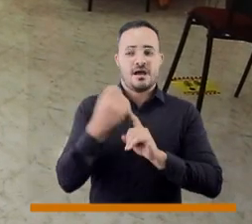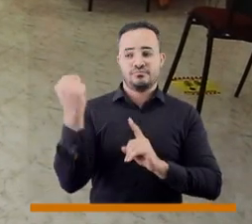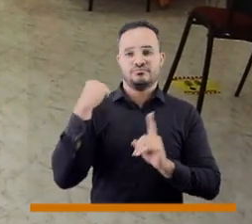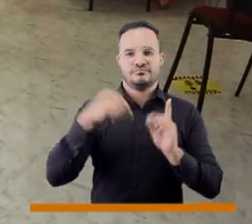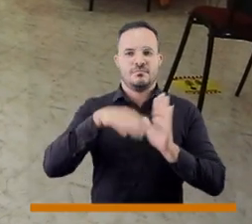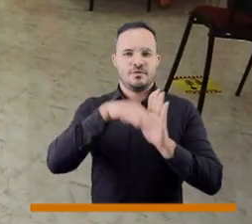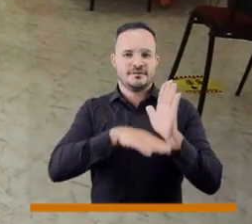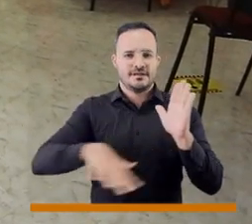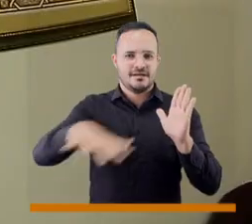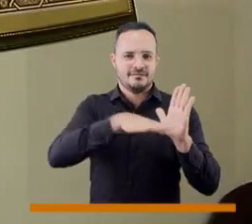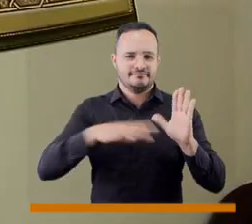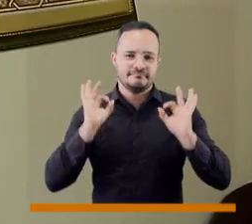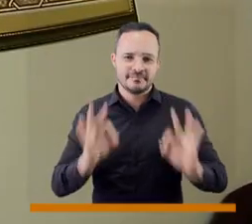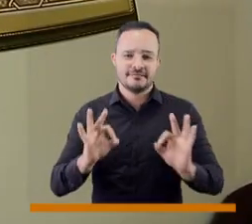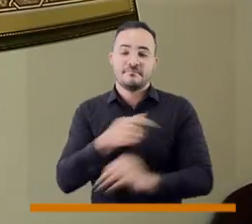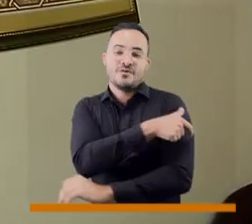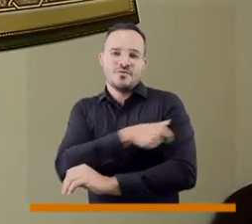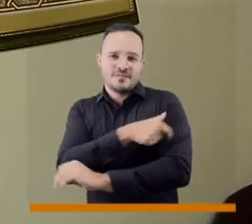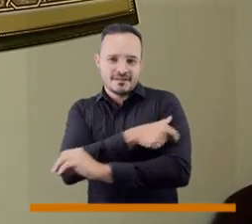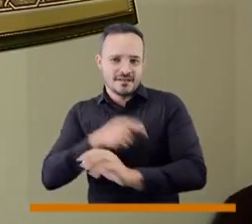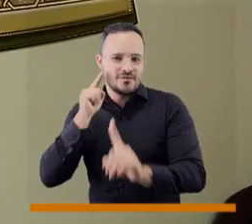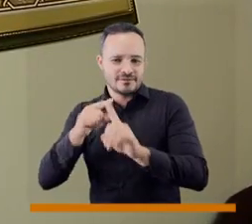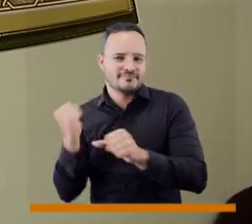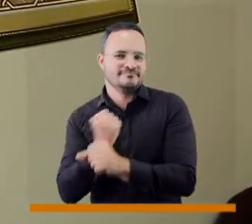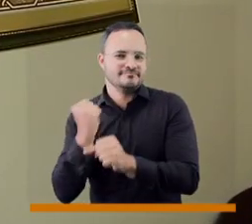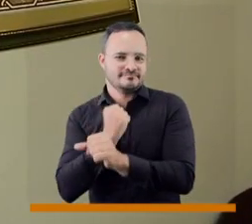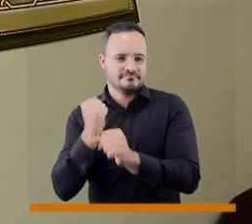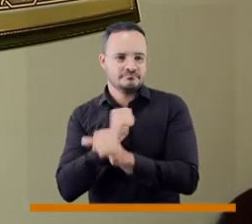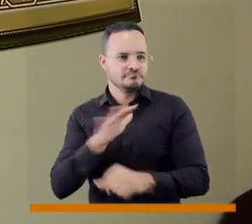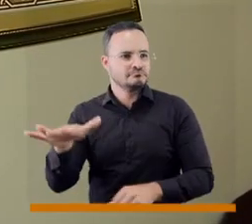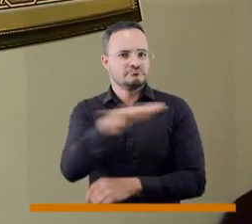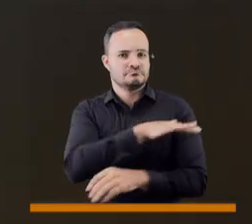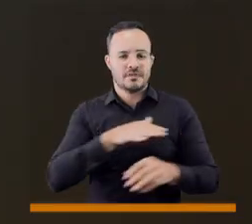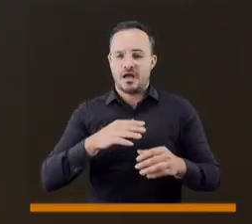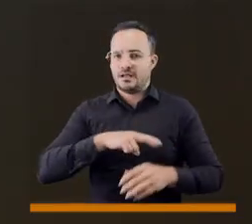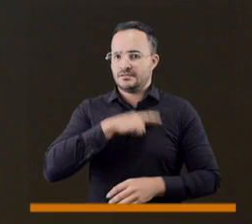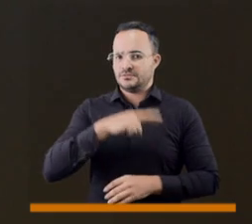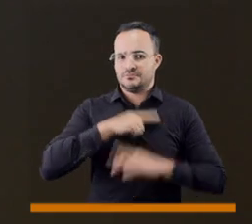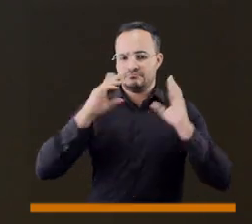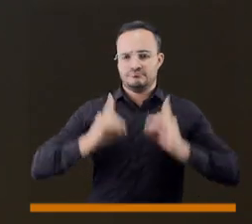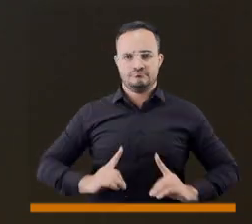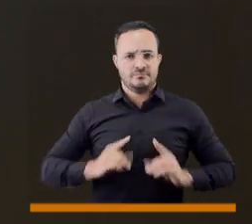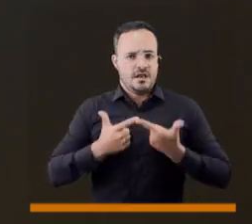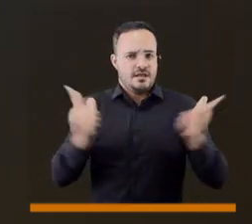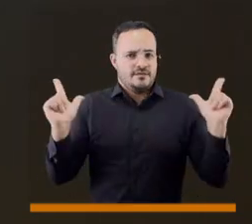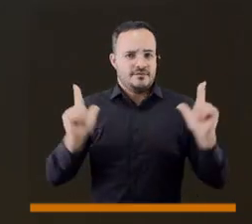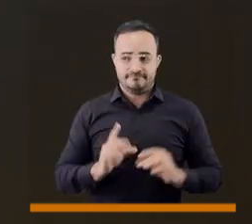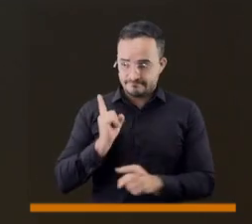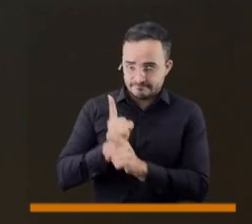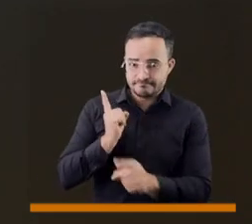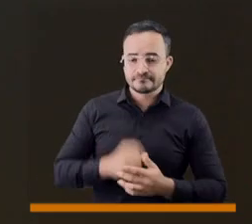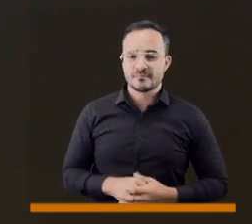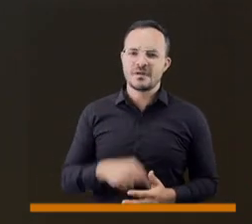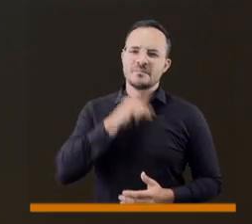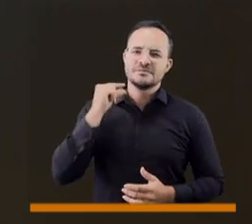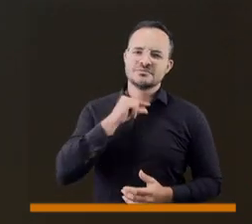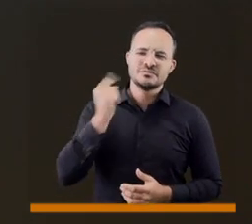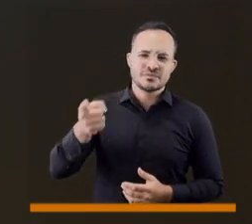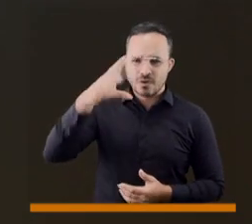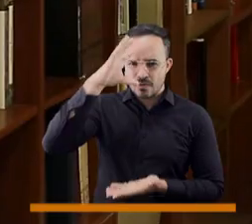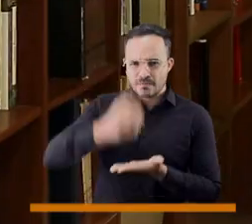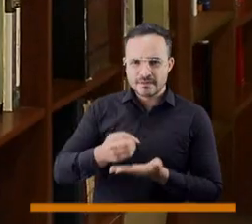una política pública y, por supuesto, tener un comité de libertad religiosa para el distrito. ¿Siente usted, pastor, que ese comité